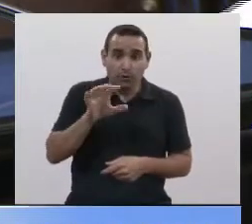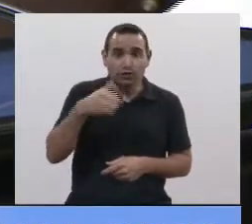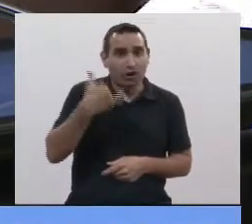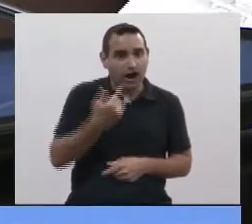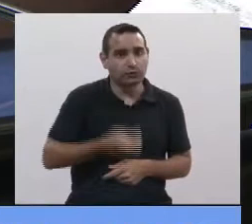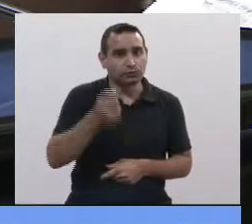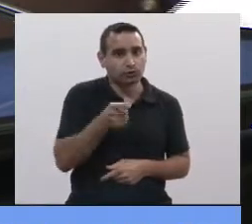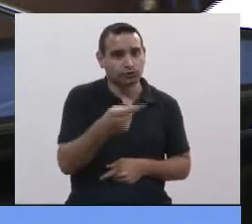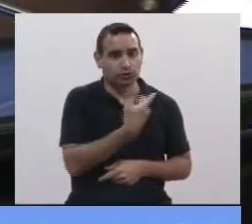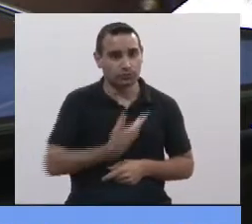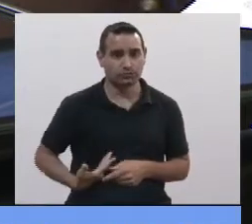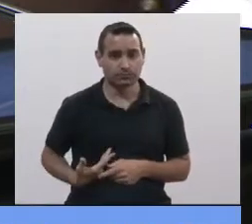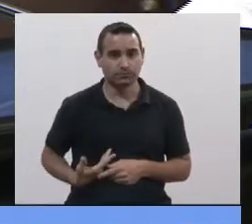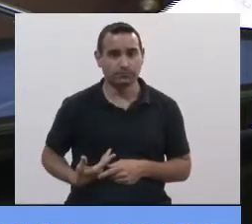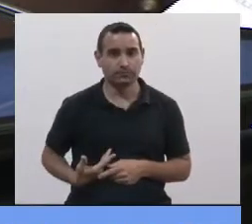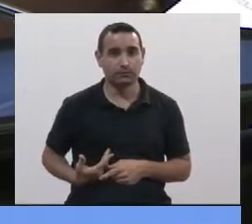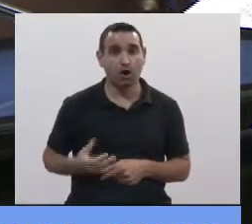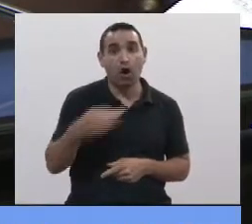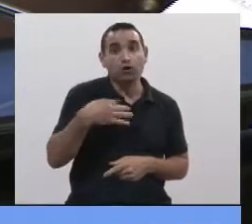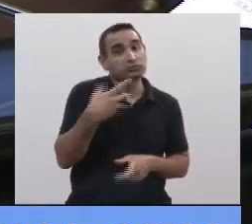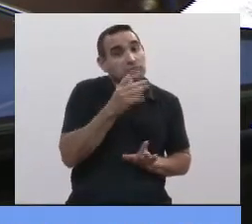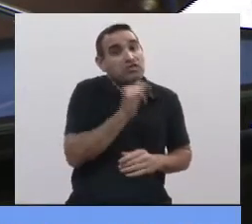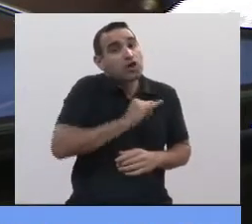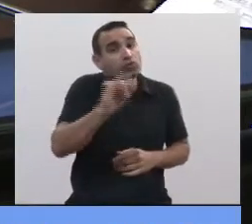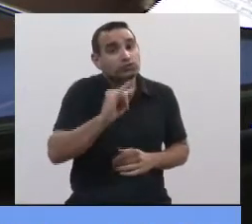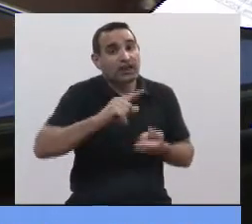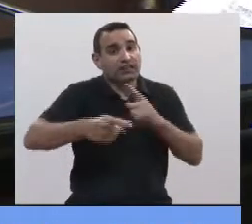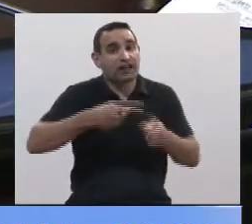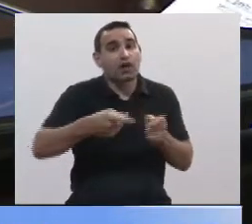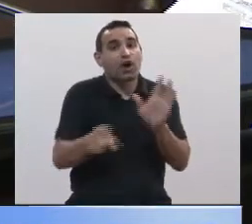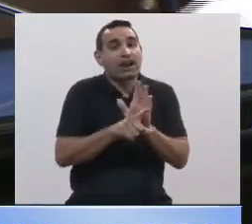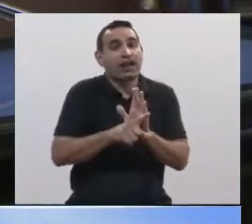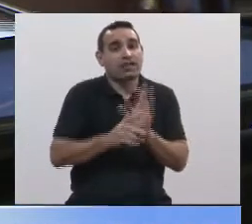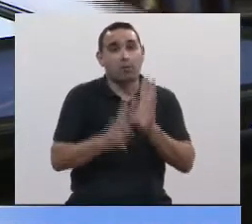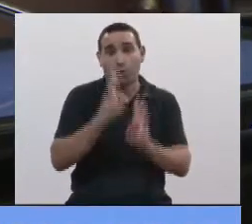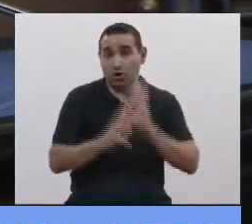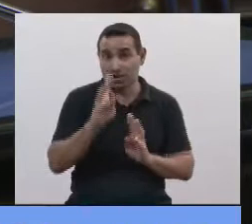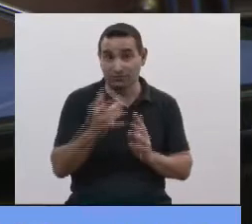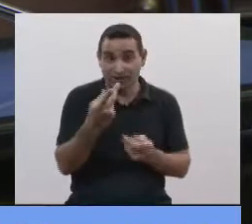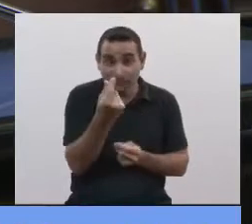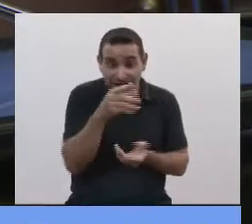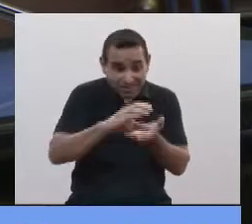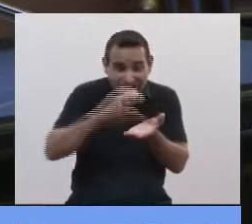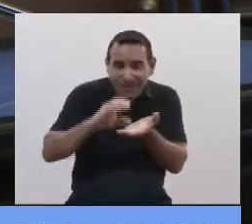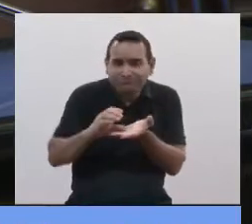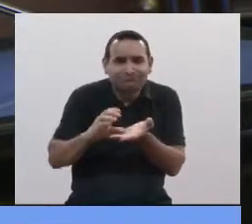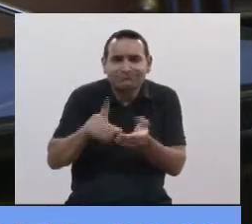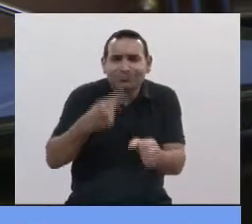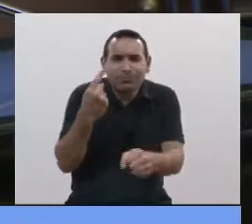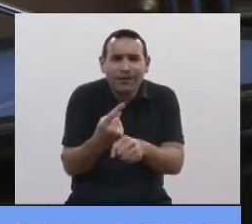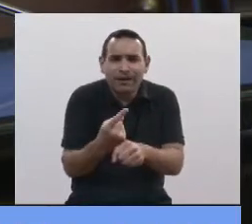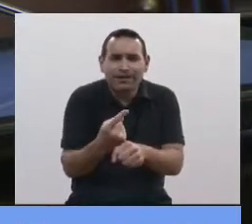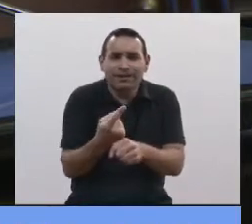con la nación. O denunciaría el tratado llamado Ley de Bosques, porque con ese dinero no hay forma de